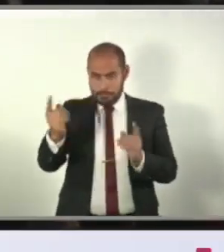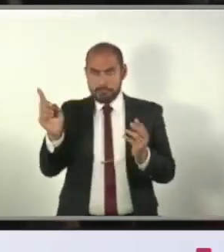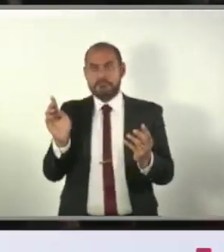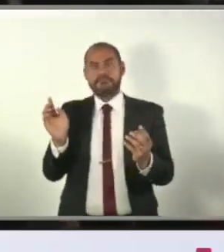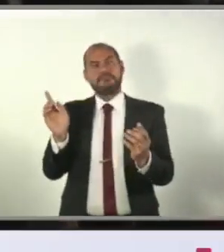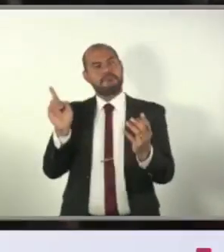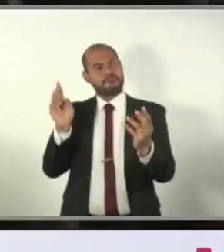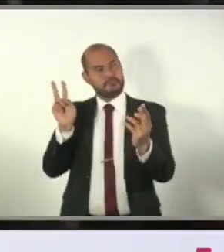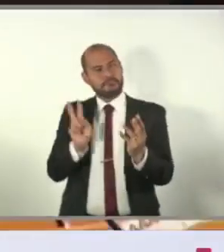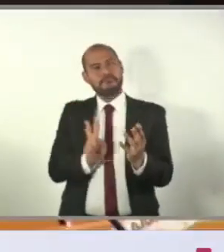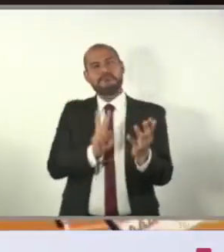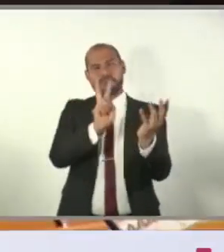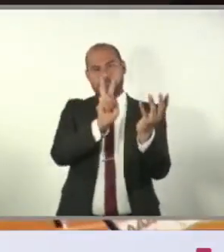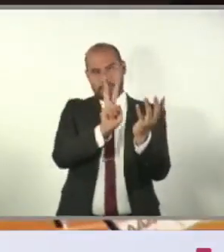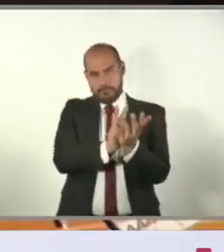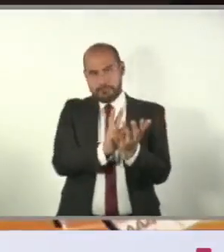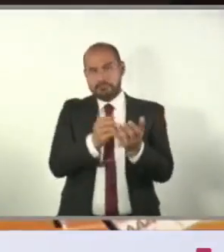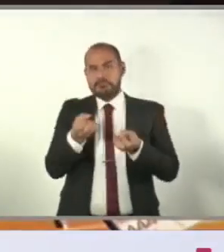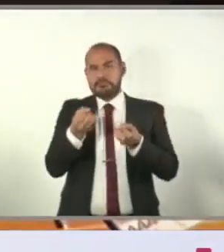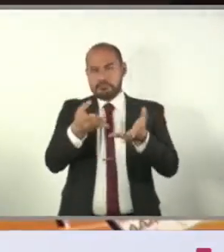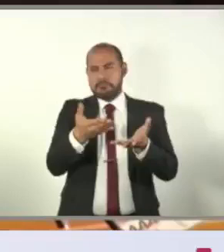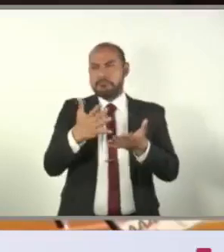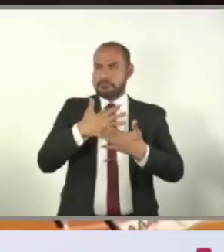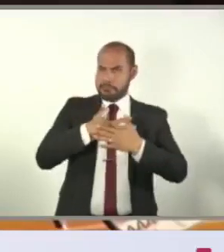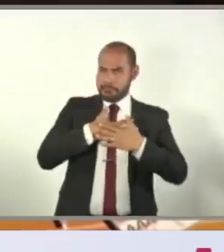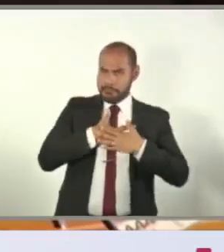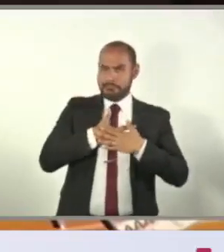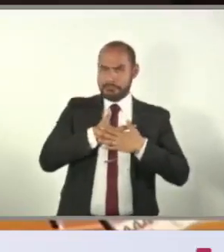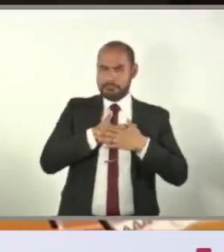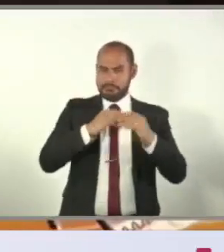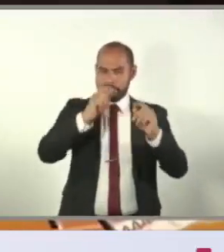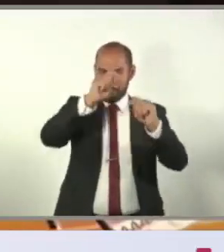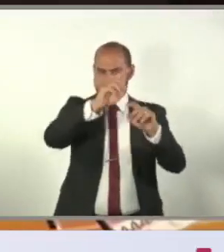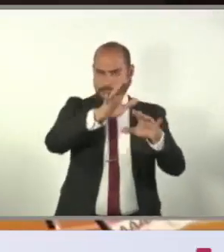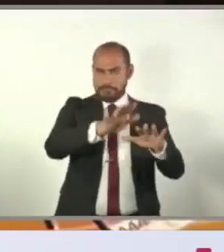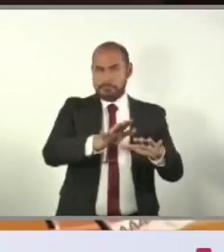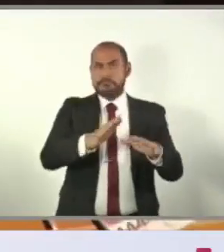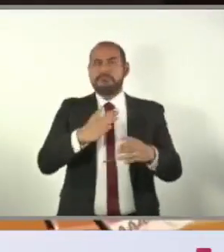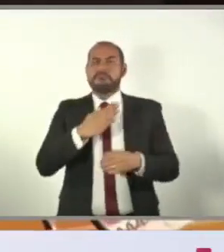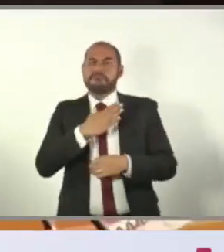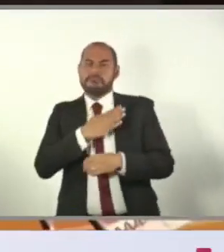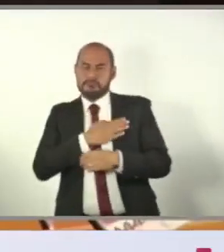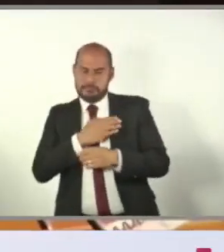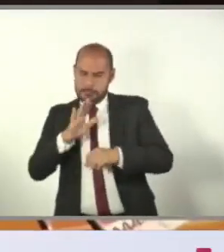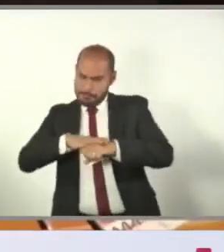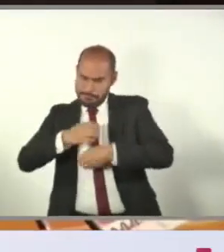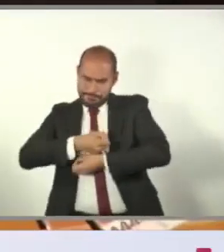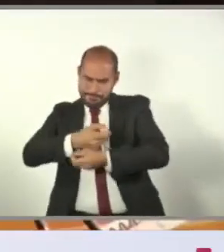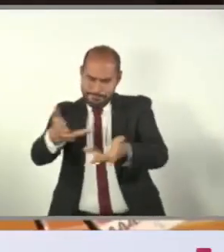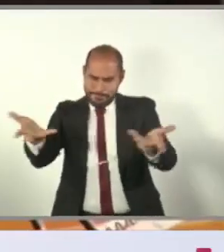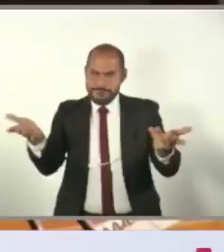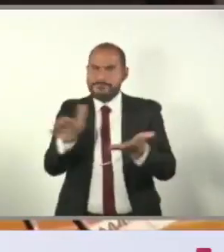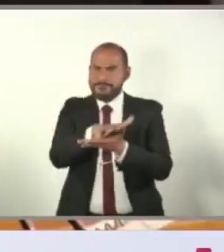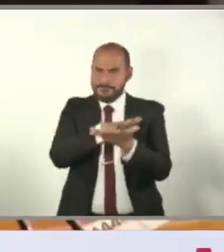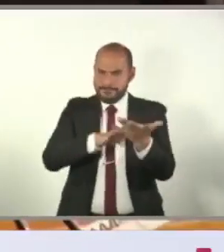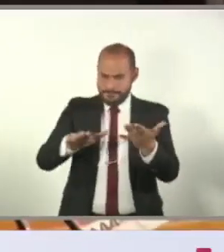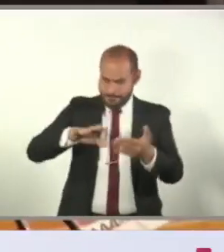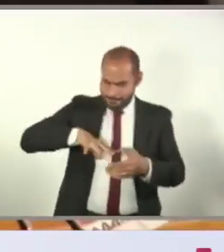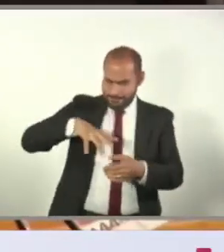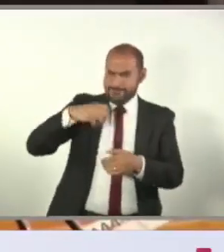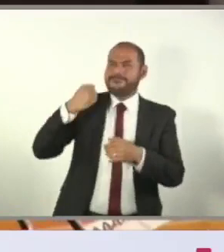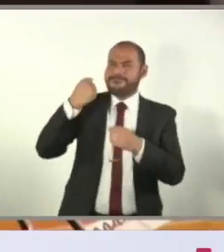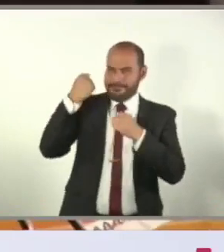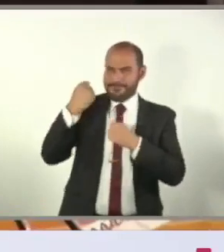ha consagrado a Él y les ha dado su amor. Sean compasivos, magnánimos, humildes, afables y